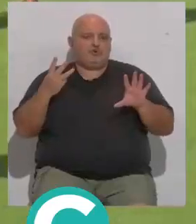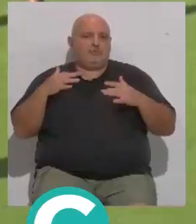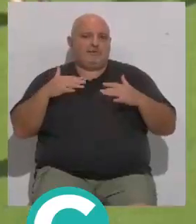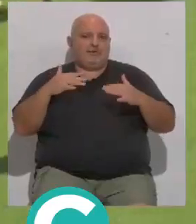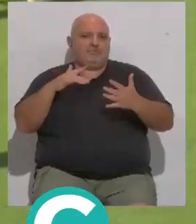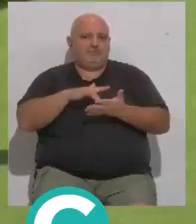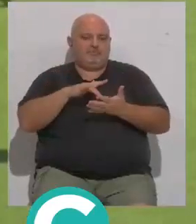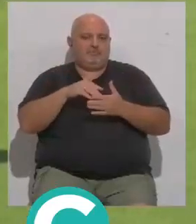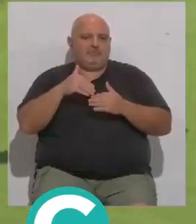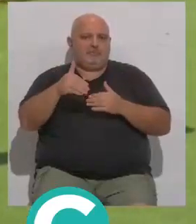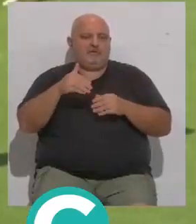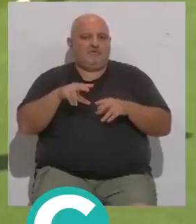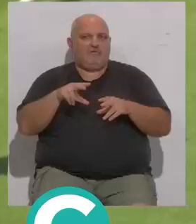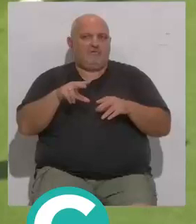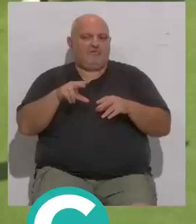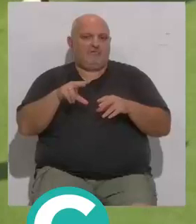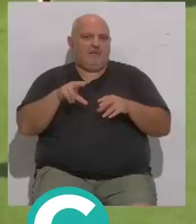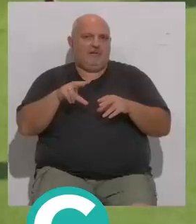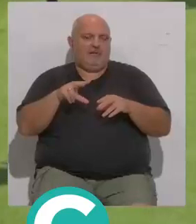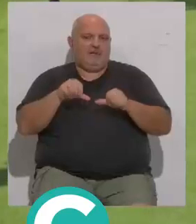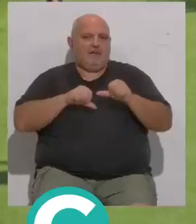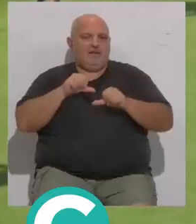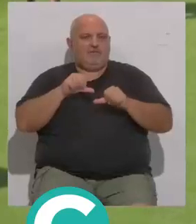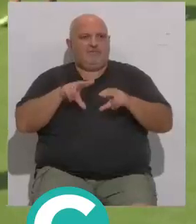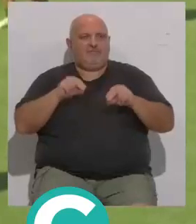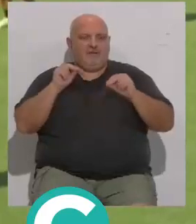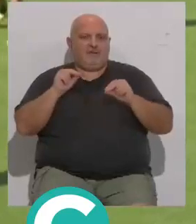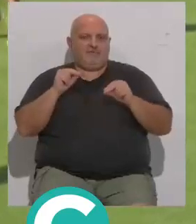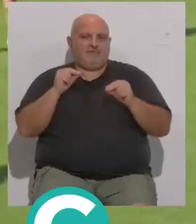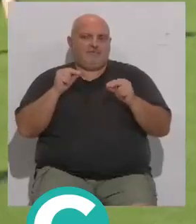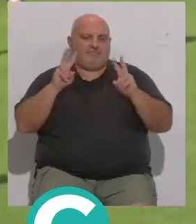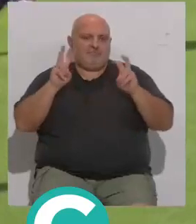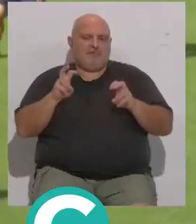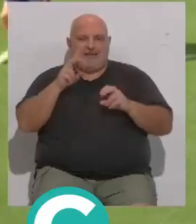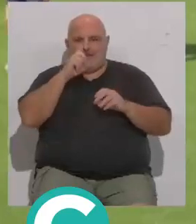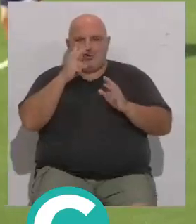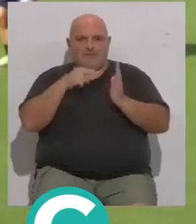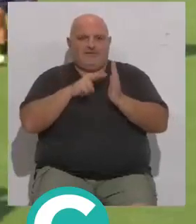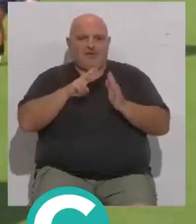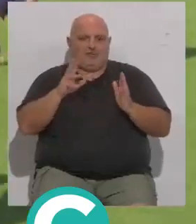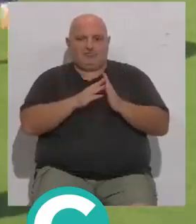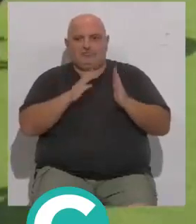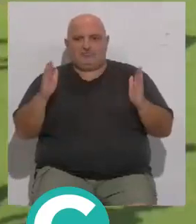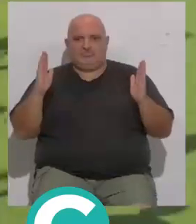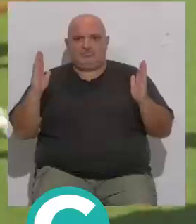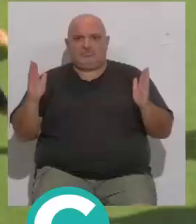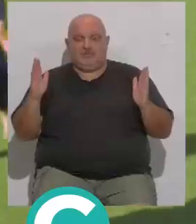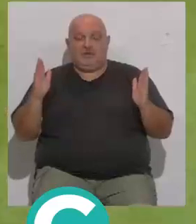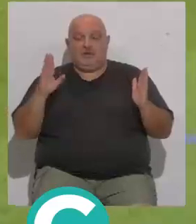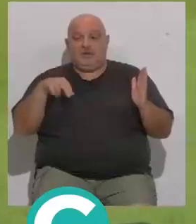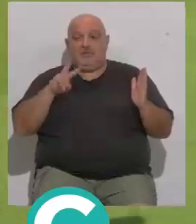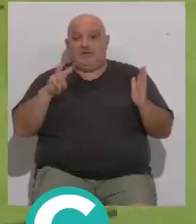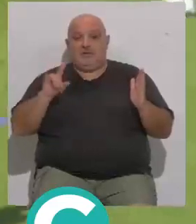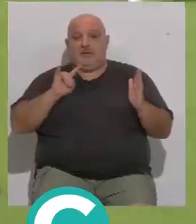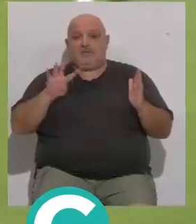partidos que quedan de aquí al final de los partidos, podemos decir, del año 2022. En el año 2022